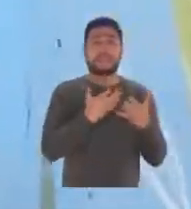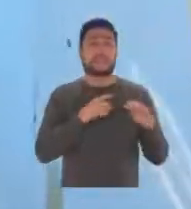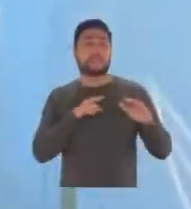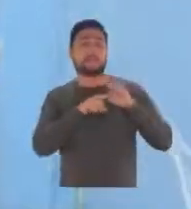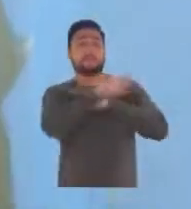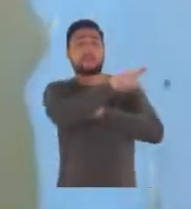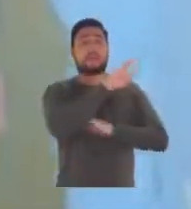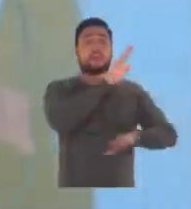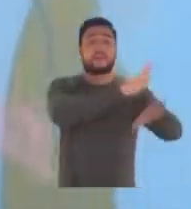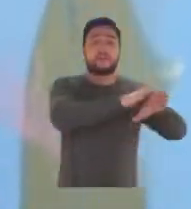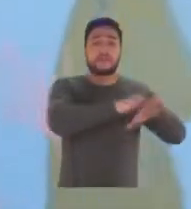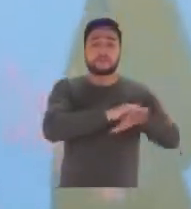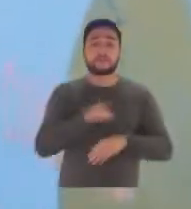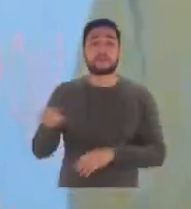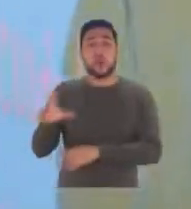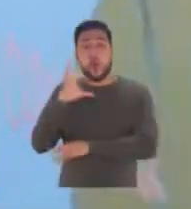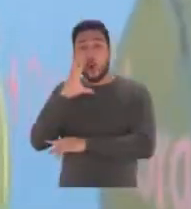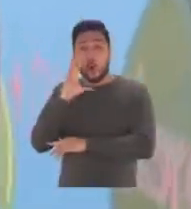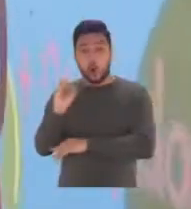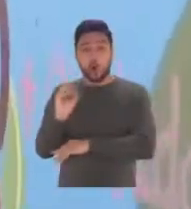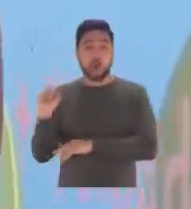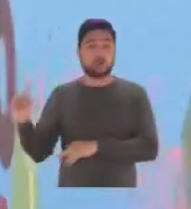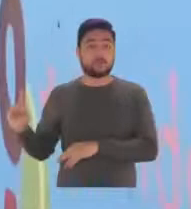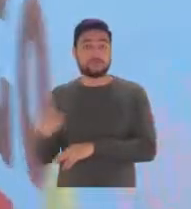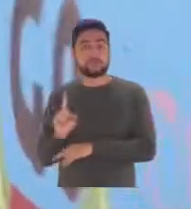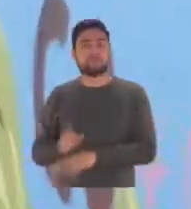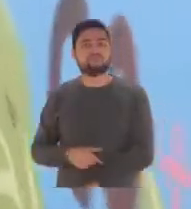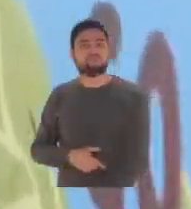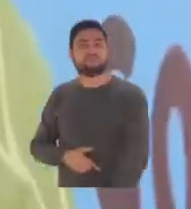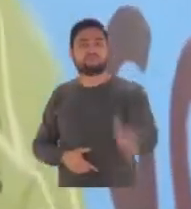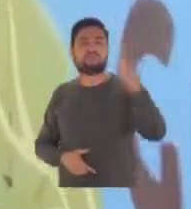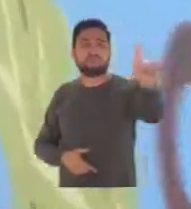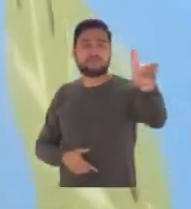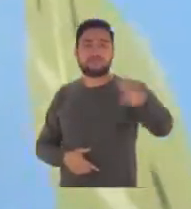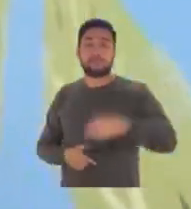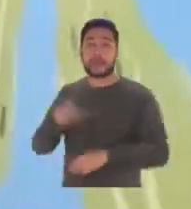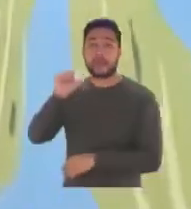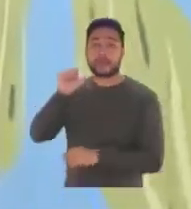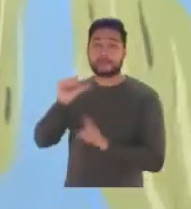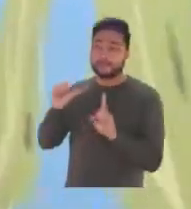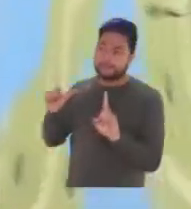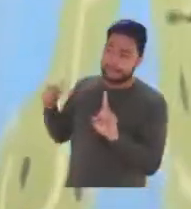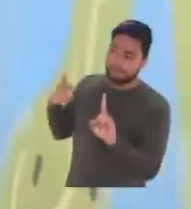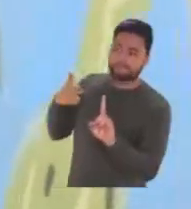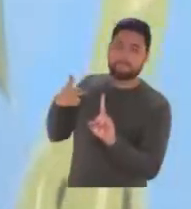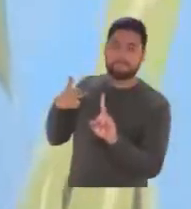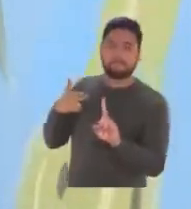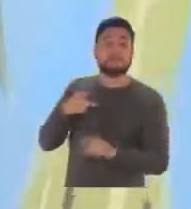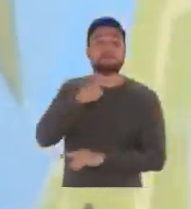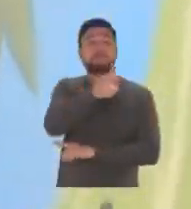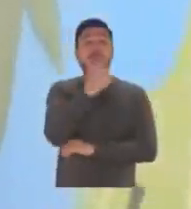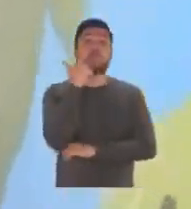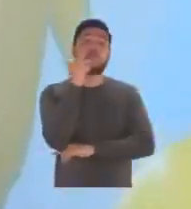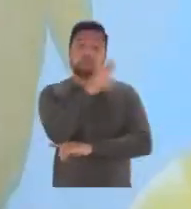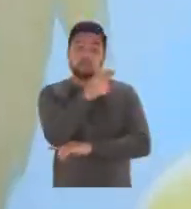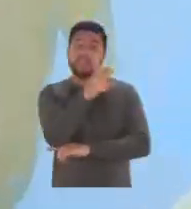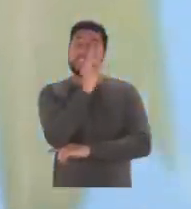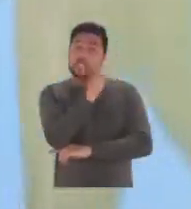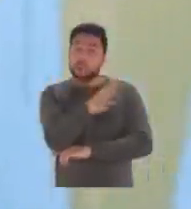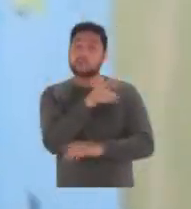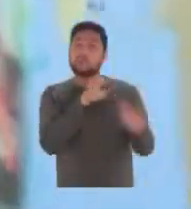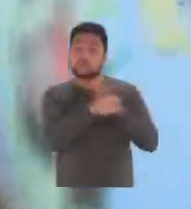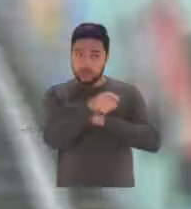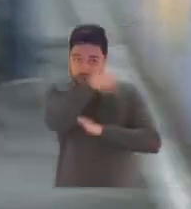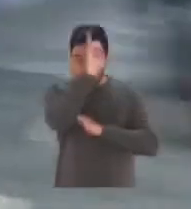acá. Fue cuando el señor le apunta otra vez con el arma y le dice que la va a matar, que corra,